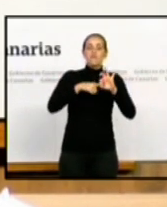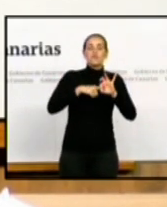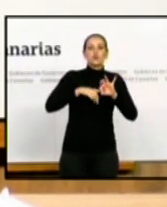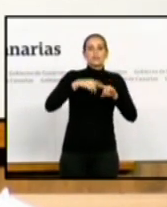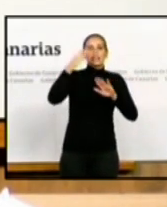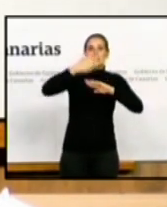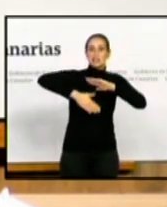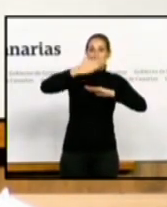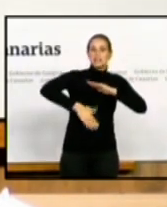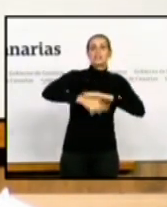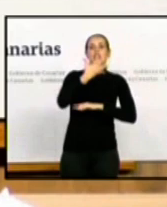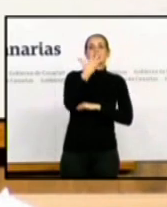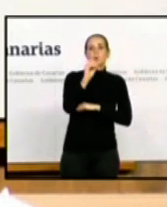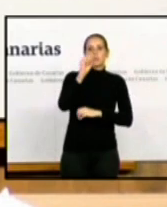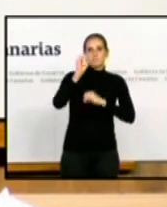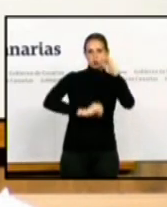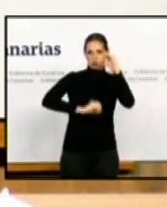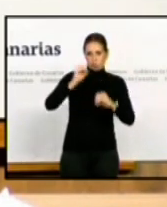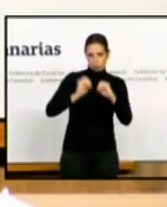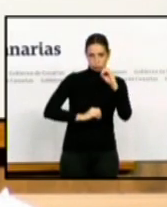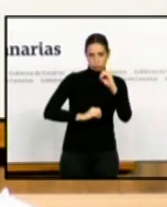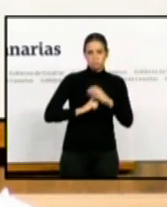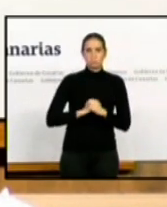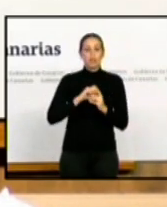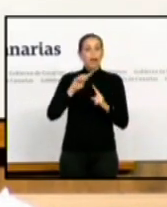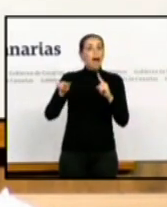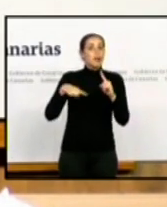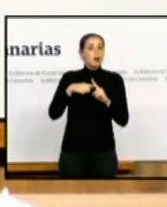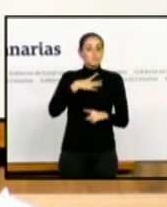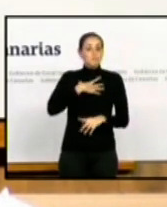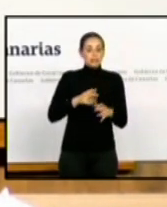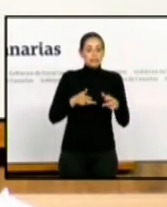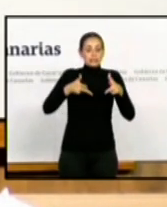a un 50%. Y además, solo podrán sentarse quienes son